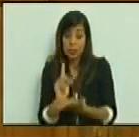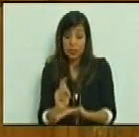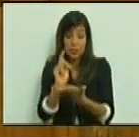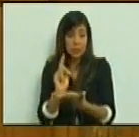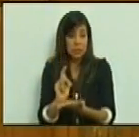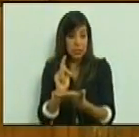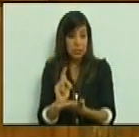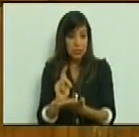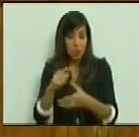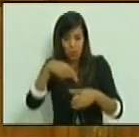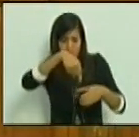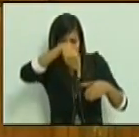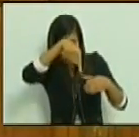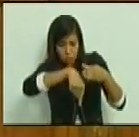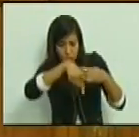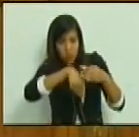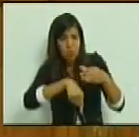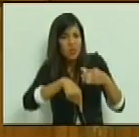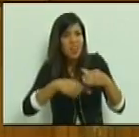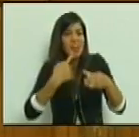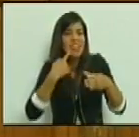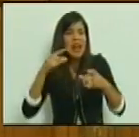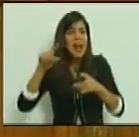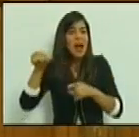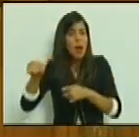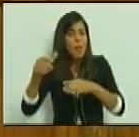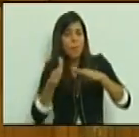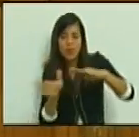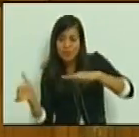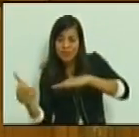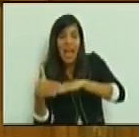una libra de pulpa de tamarindo en Jamaica cuesta